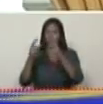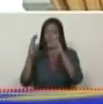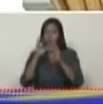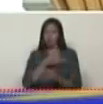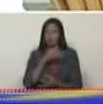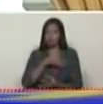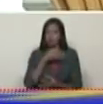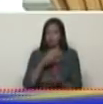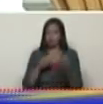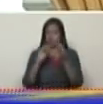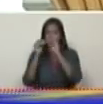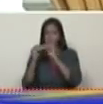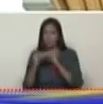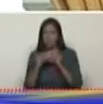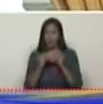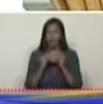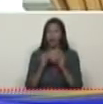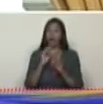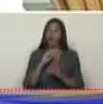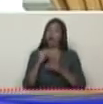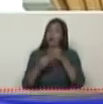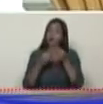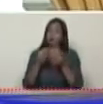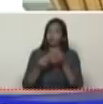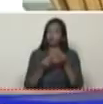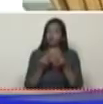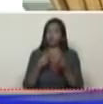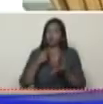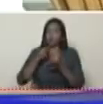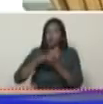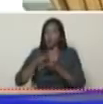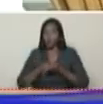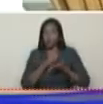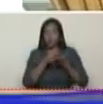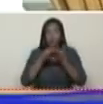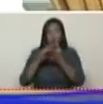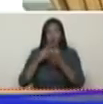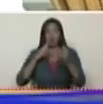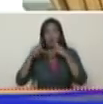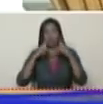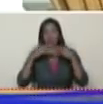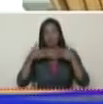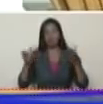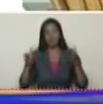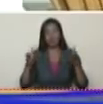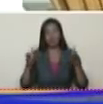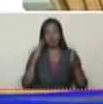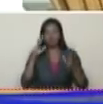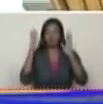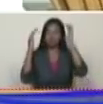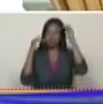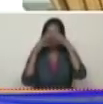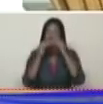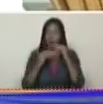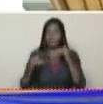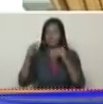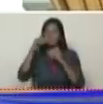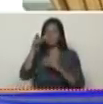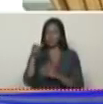social que se ha venido configurando con una gran inversión, con políticas públicas para atender a las mayorías,